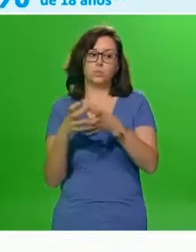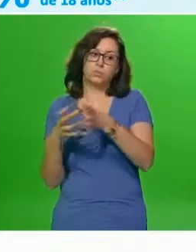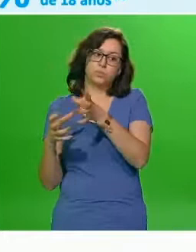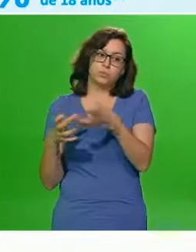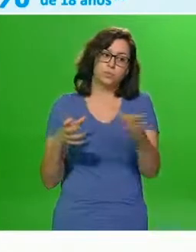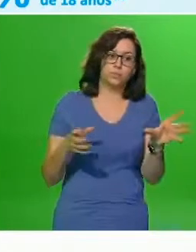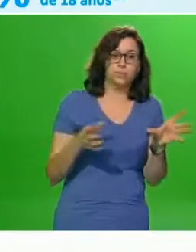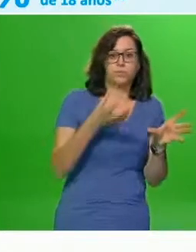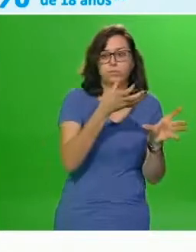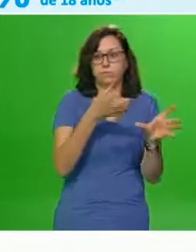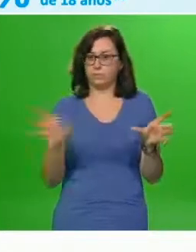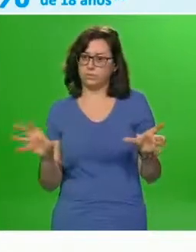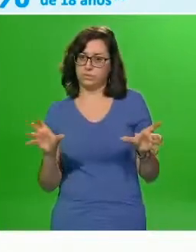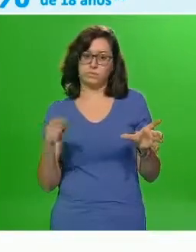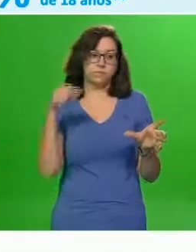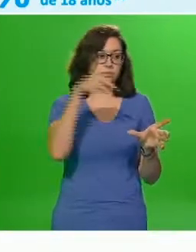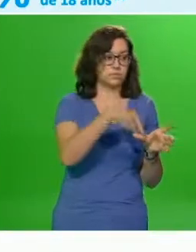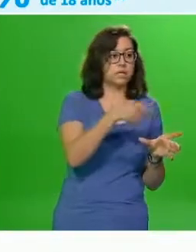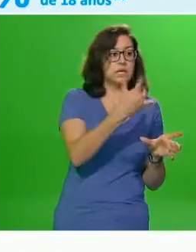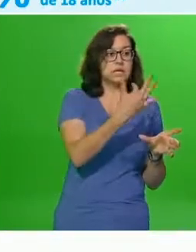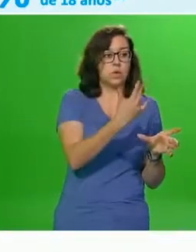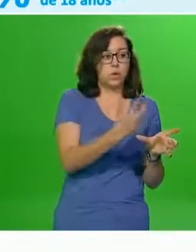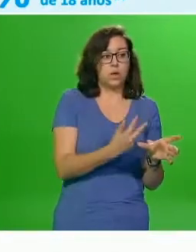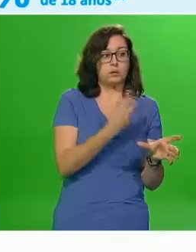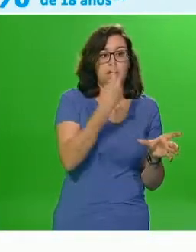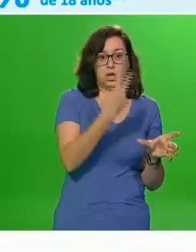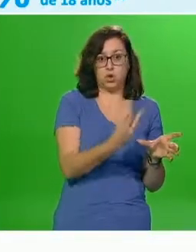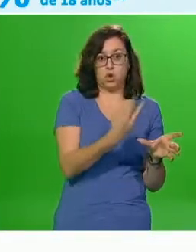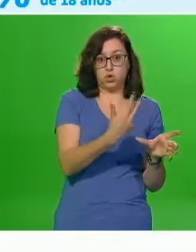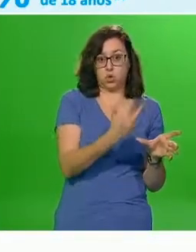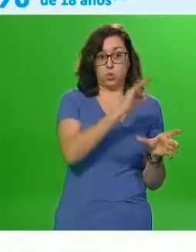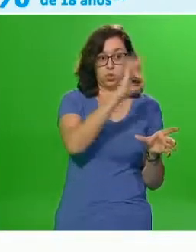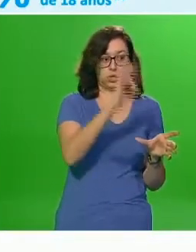21.259.657, el 58%,